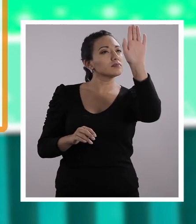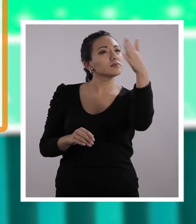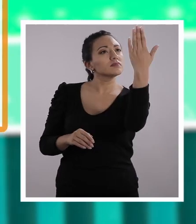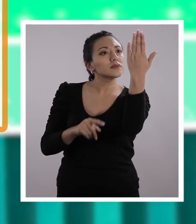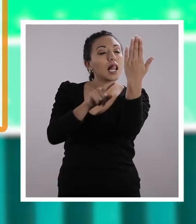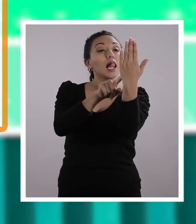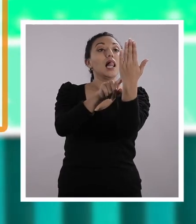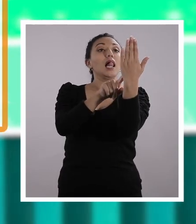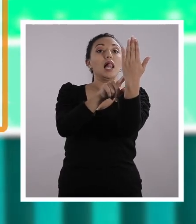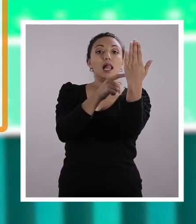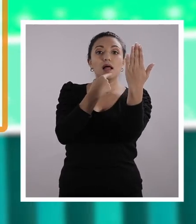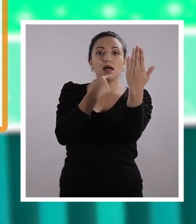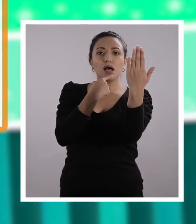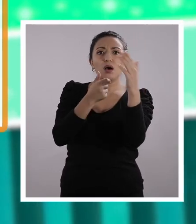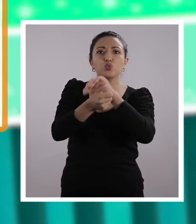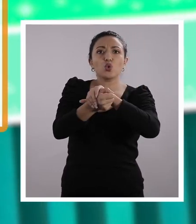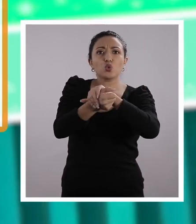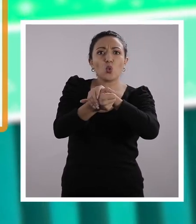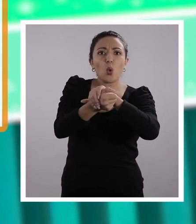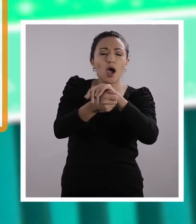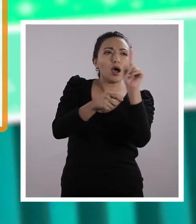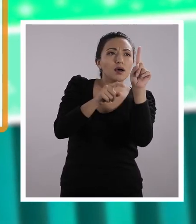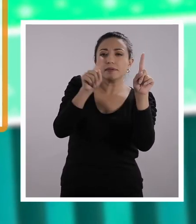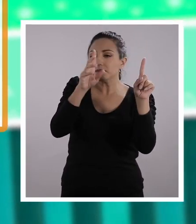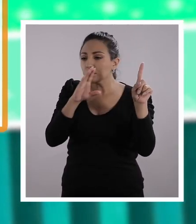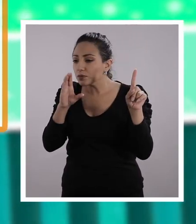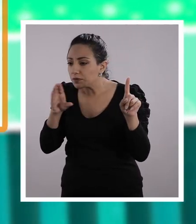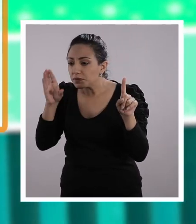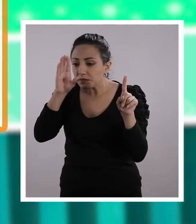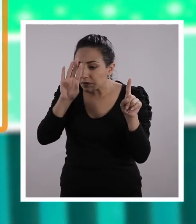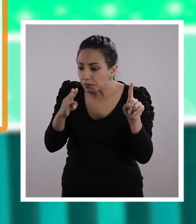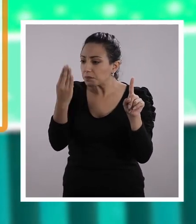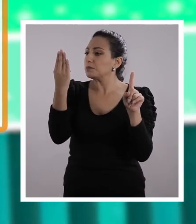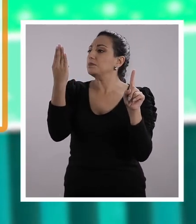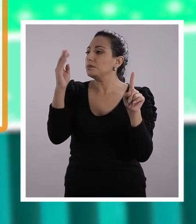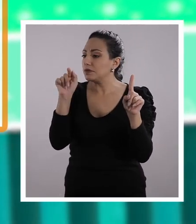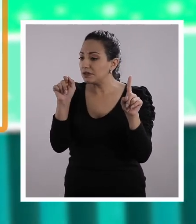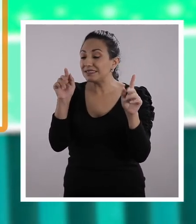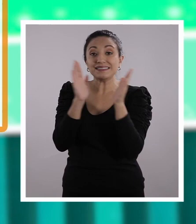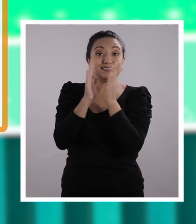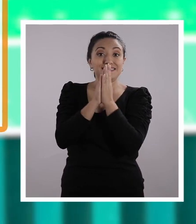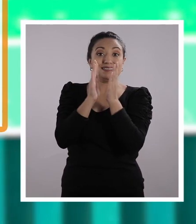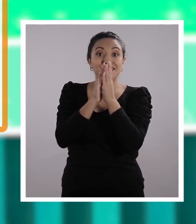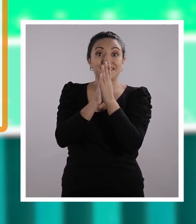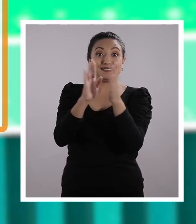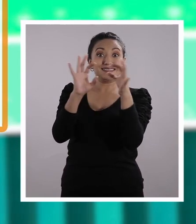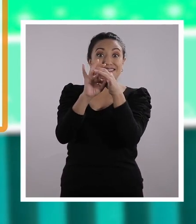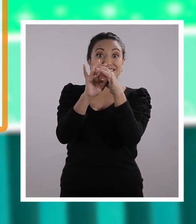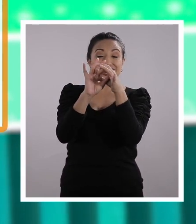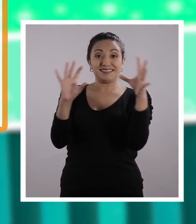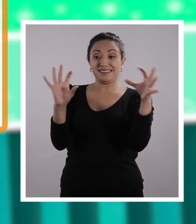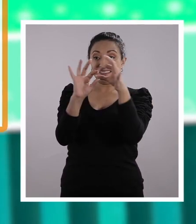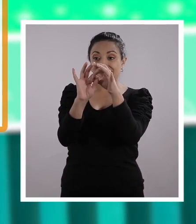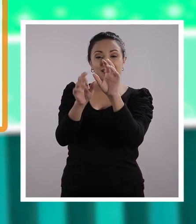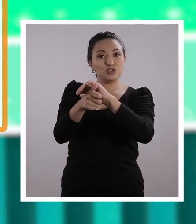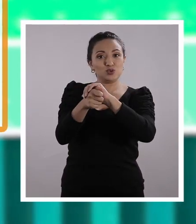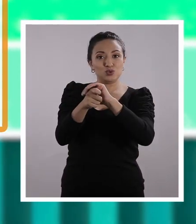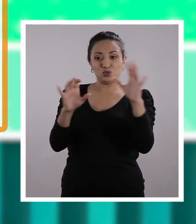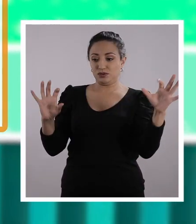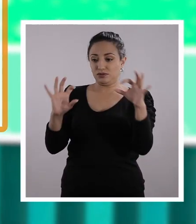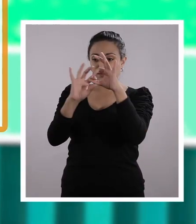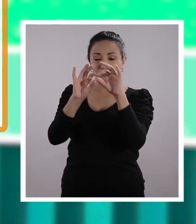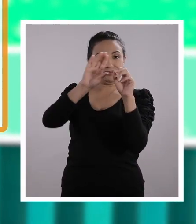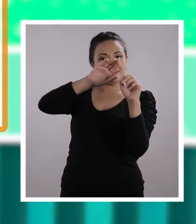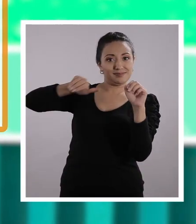levantamos de esta beca y tiene es una tortuga veamos si la encontramos acá sí sí sí aquí